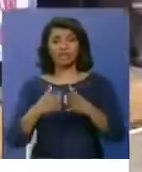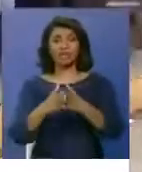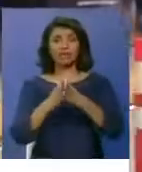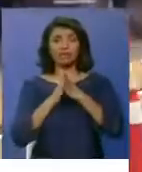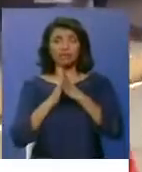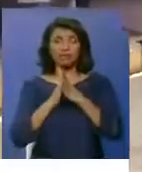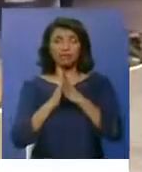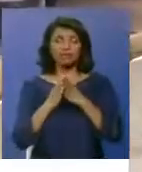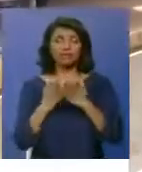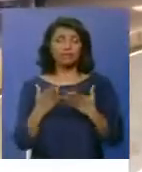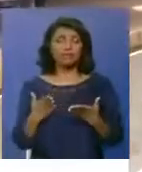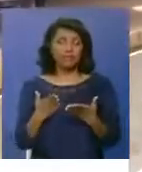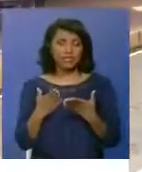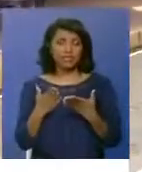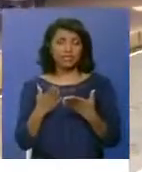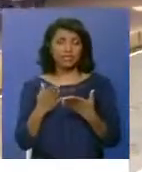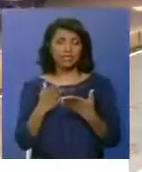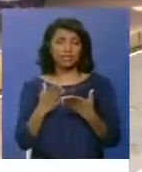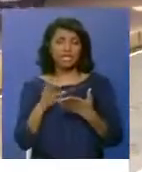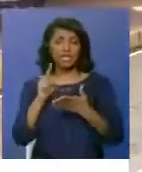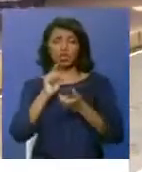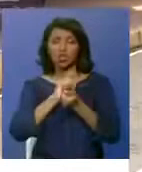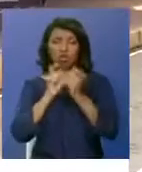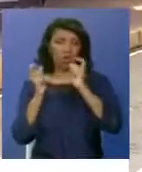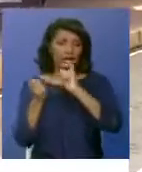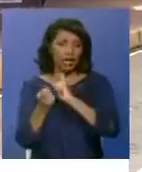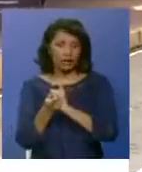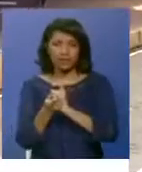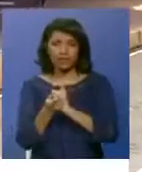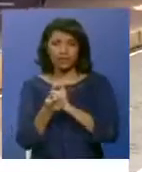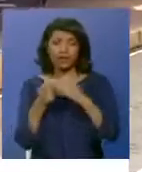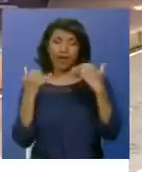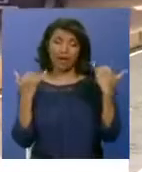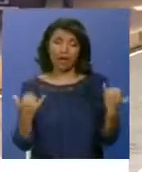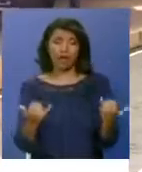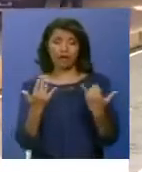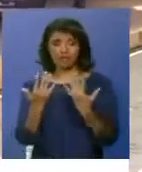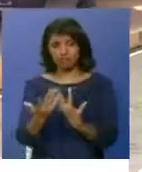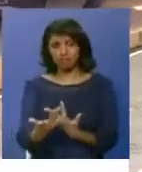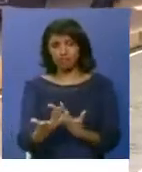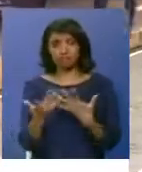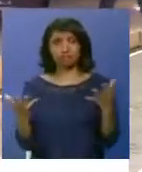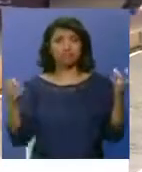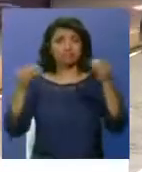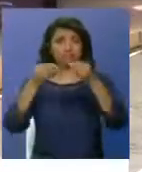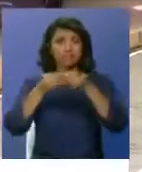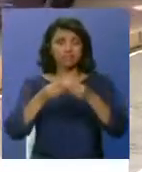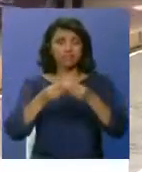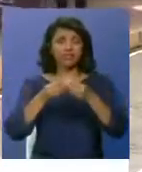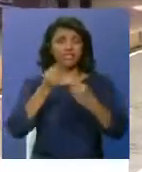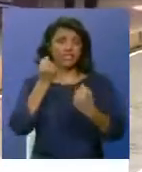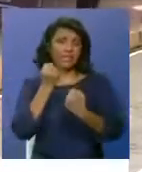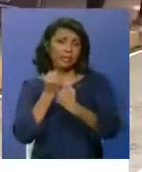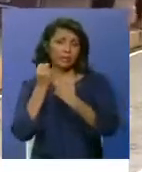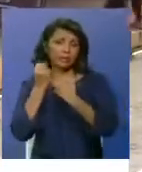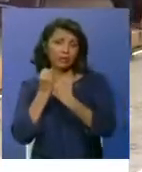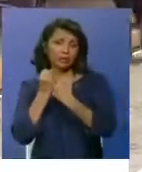sus reclamaciones. A destacar también que se espera más participación por parte